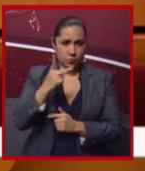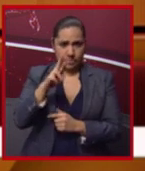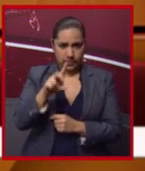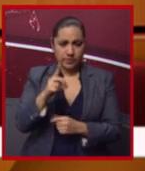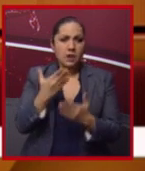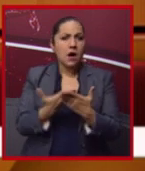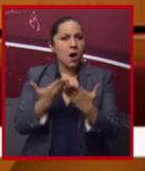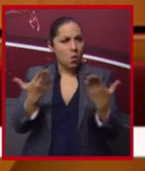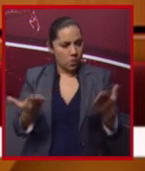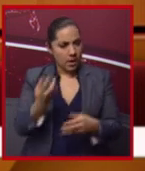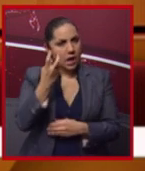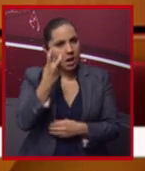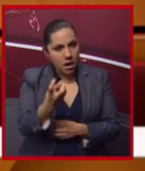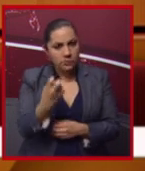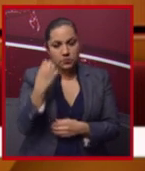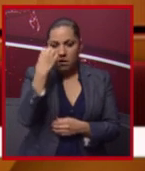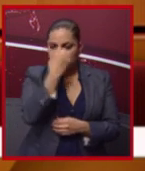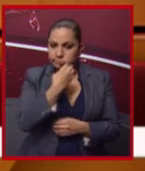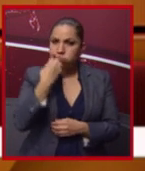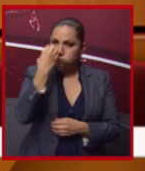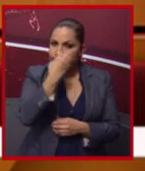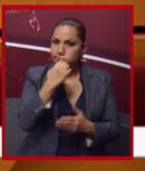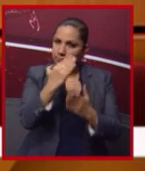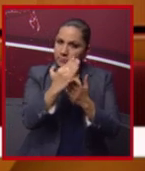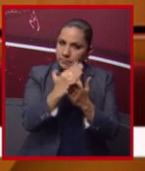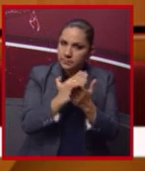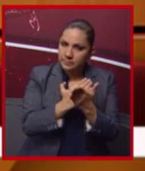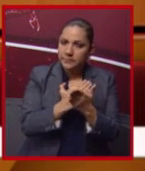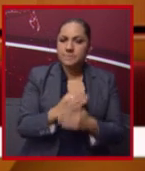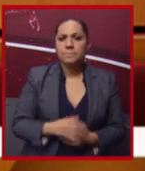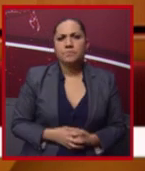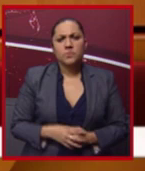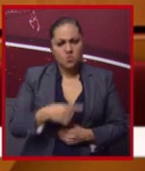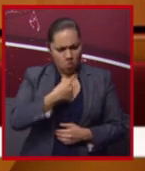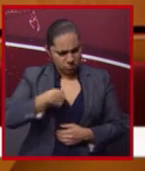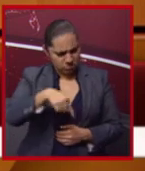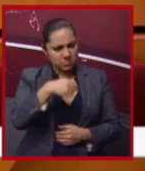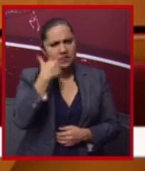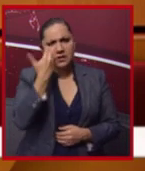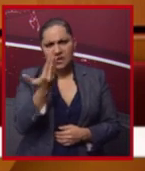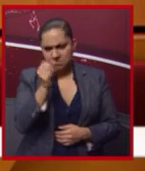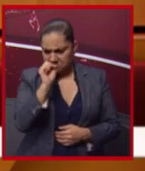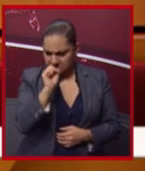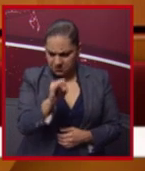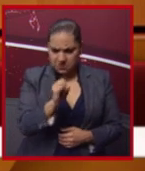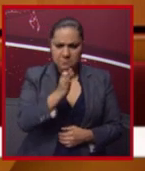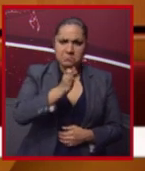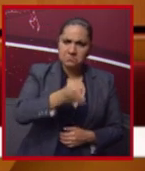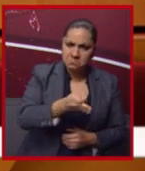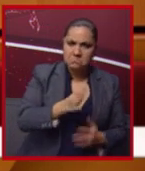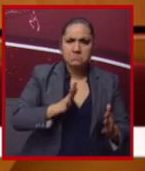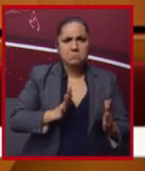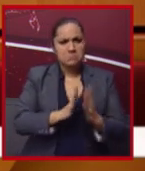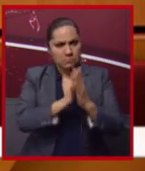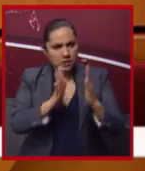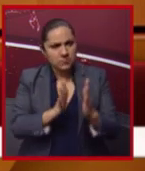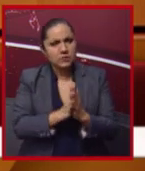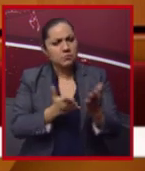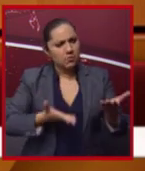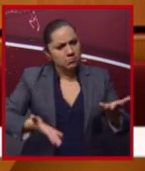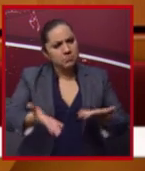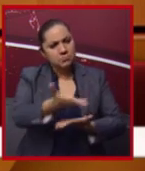analizando. Nosotros queremos construir, pero por supuesto que señalamos esto que